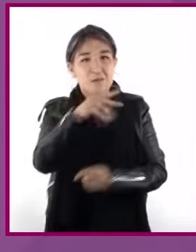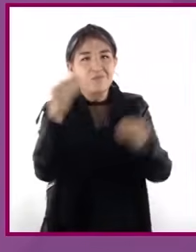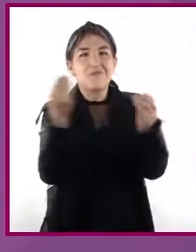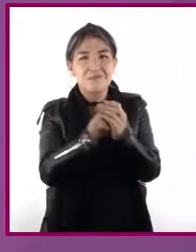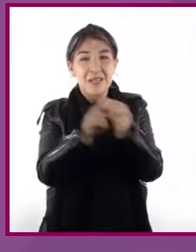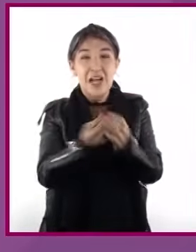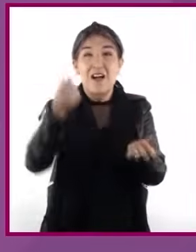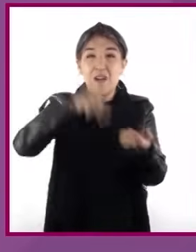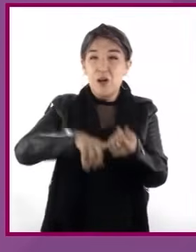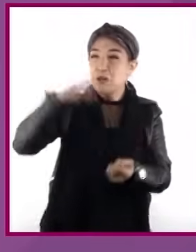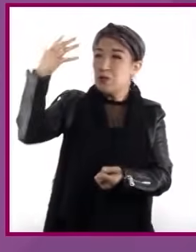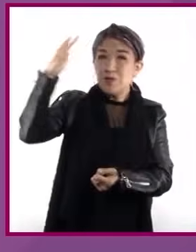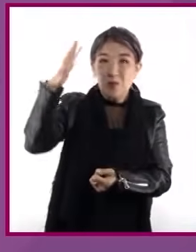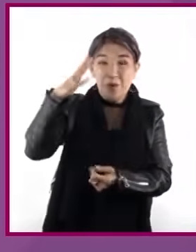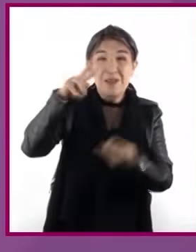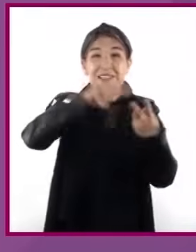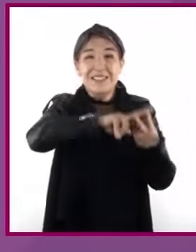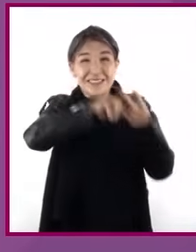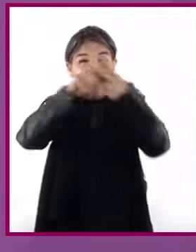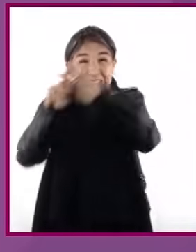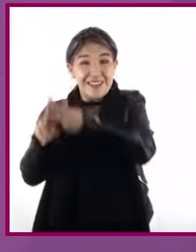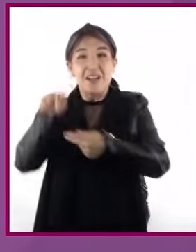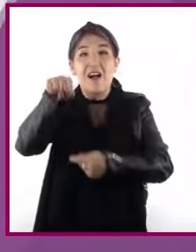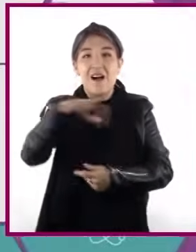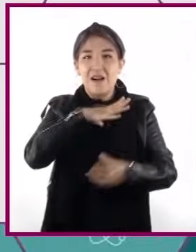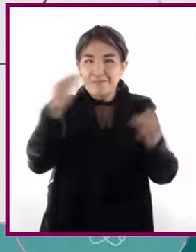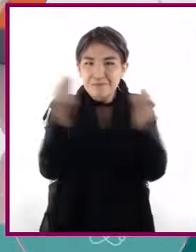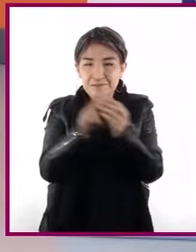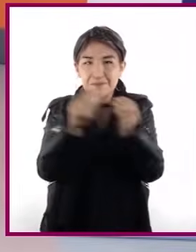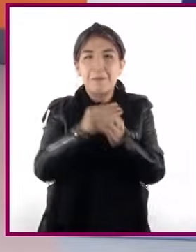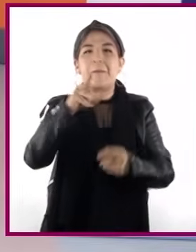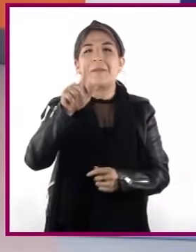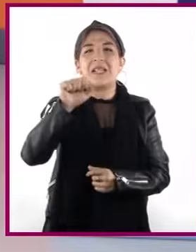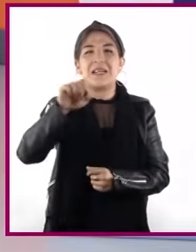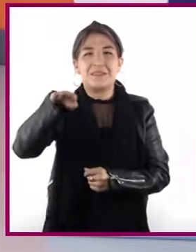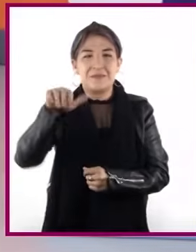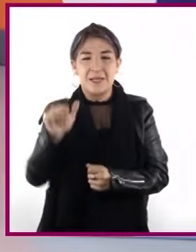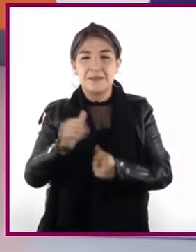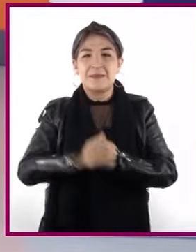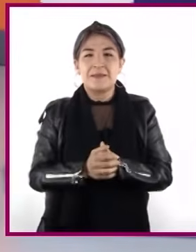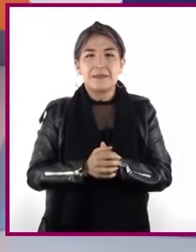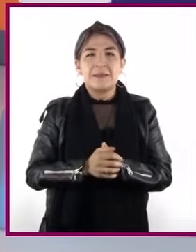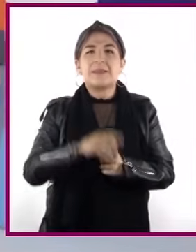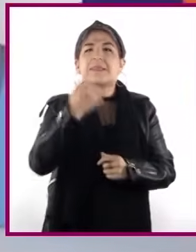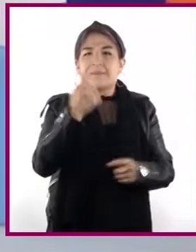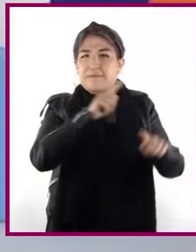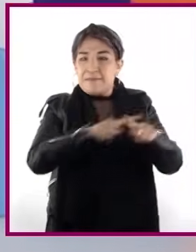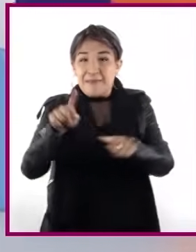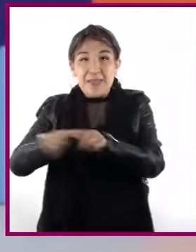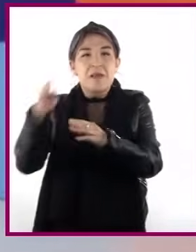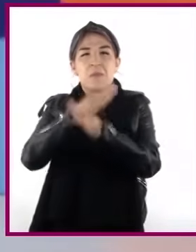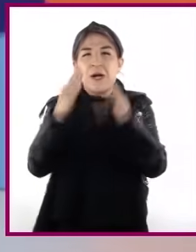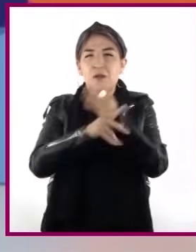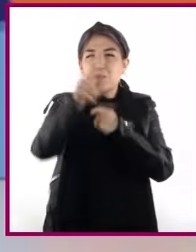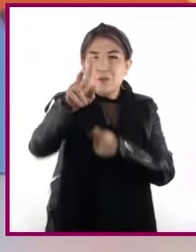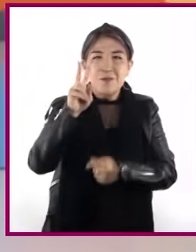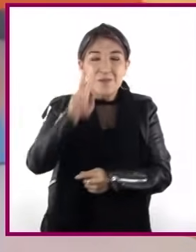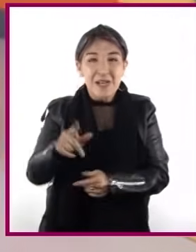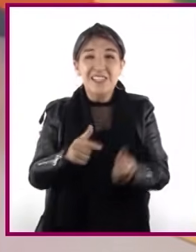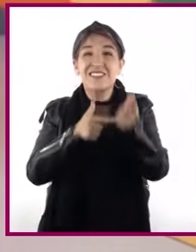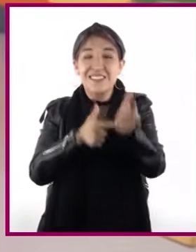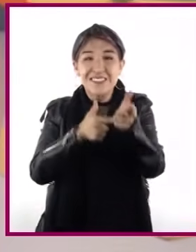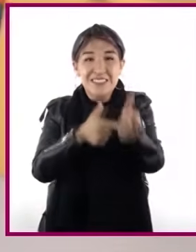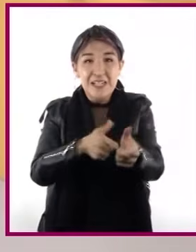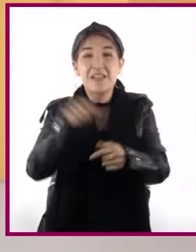del Sol y de todas las estrellas hay materia en estado de plasma. Aunque los distintos materiales parecen ser continuos,